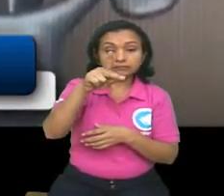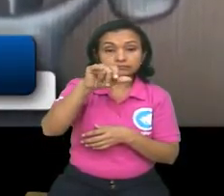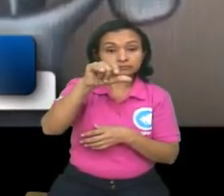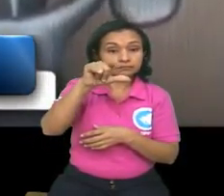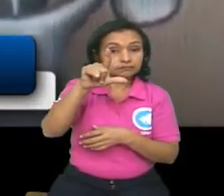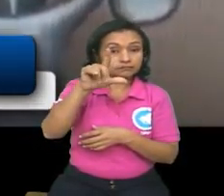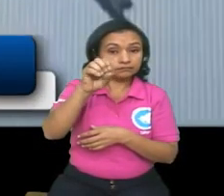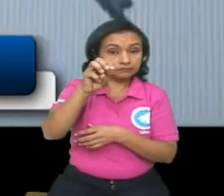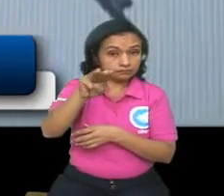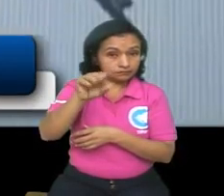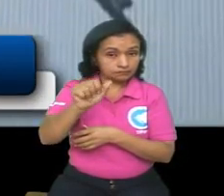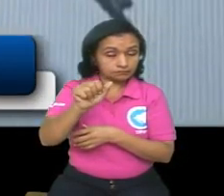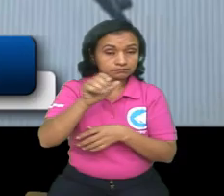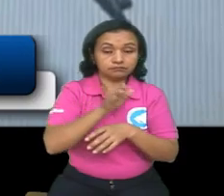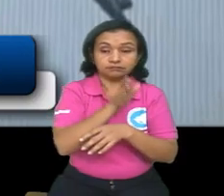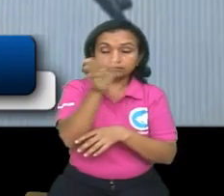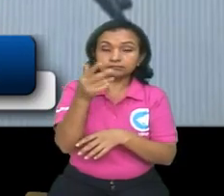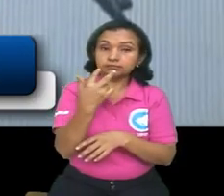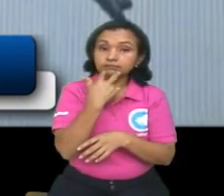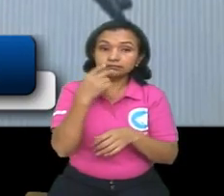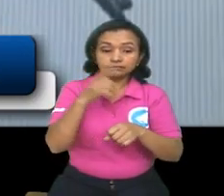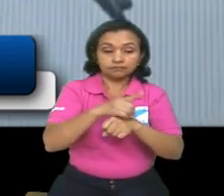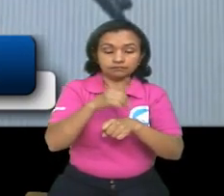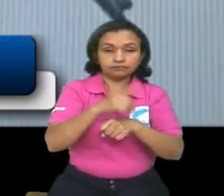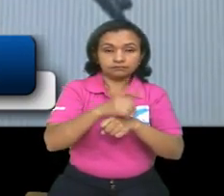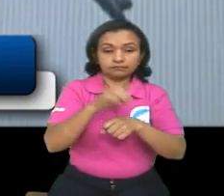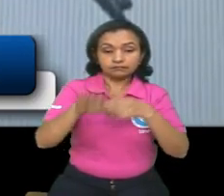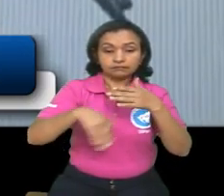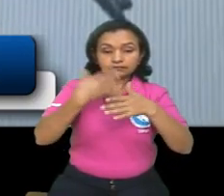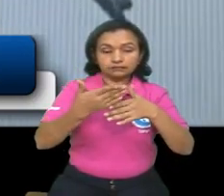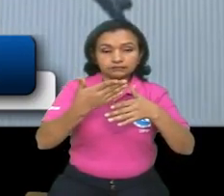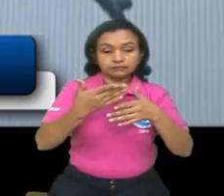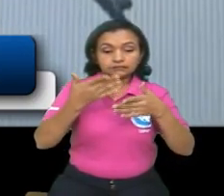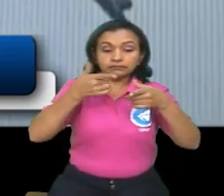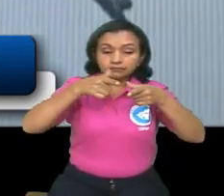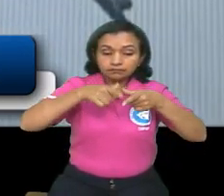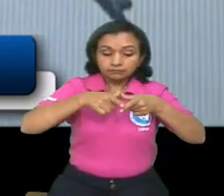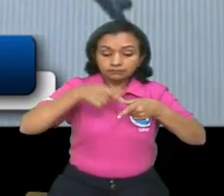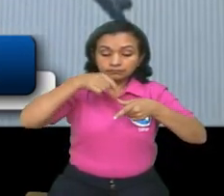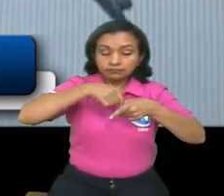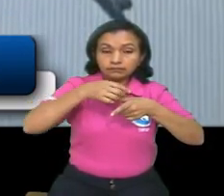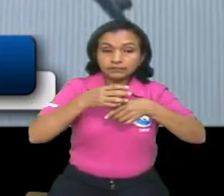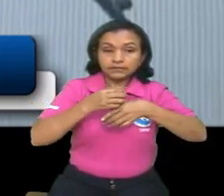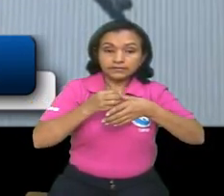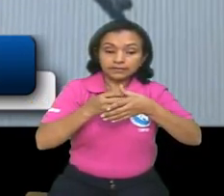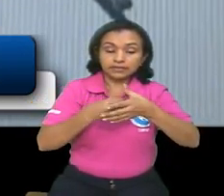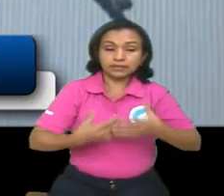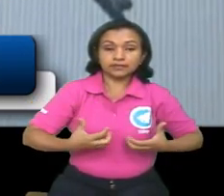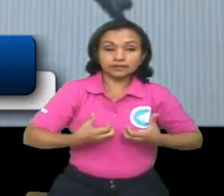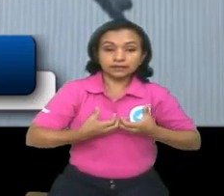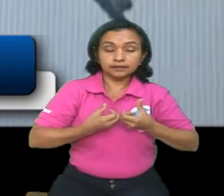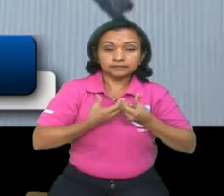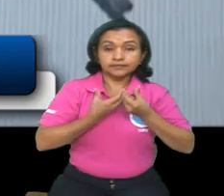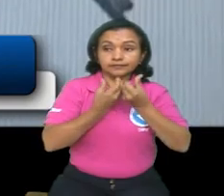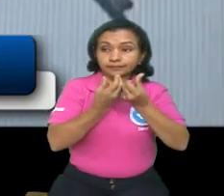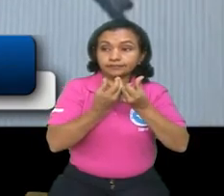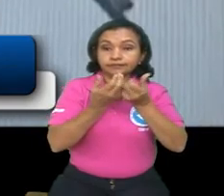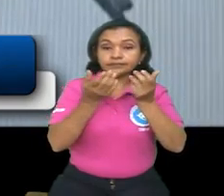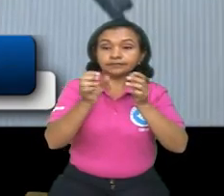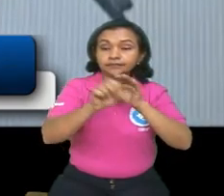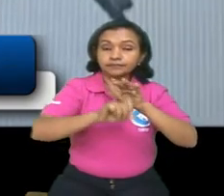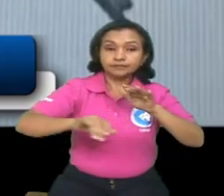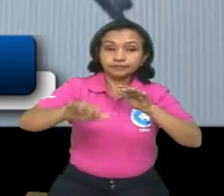la edad y sin ir al médico, avanzan lesiones precancerosas, que el principal riesgo, yo creo que en nuestra